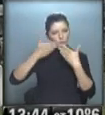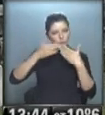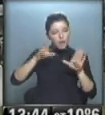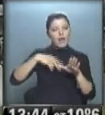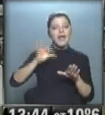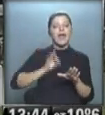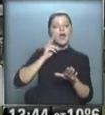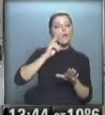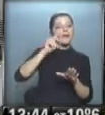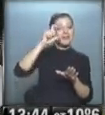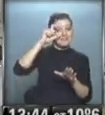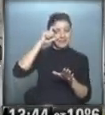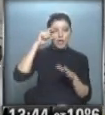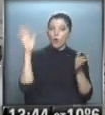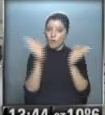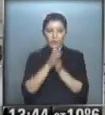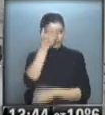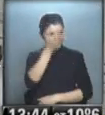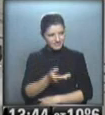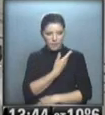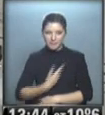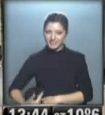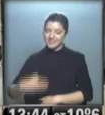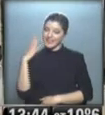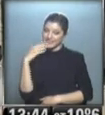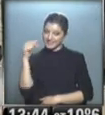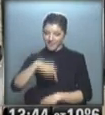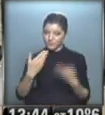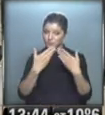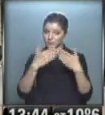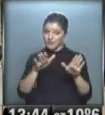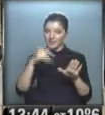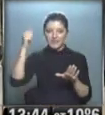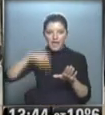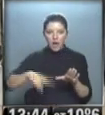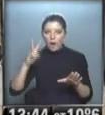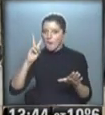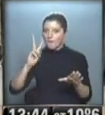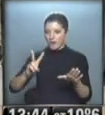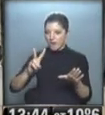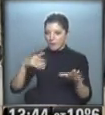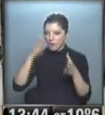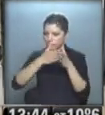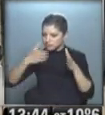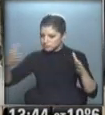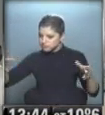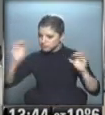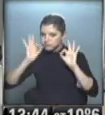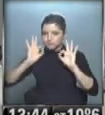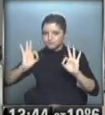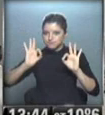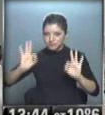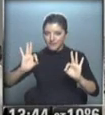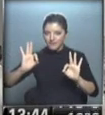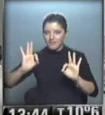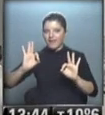2010 junto a usted señora presidenta y ahora ver como este tramo de marchiquita